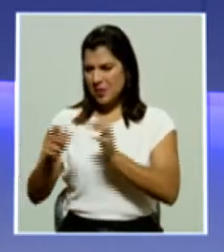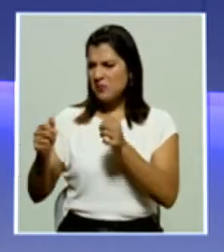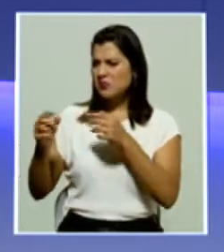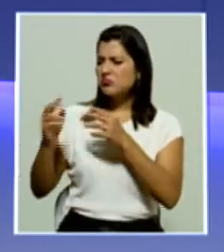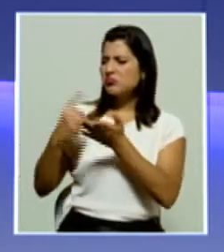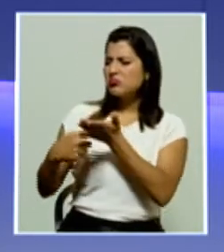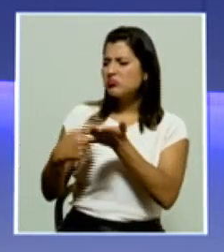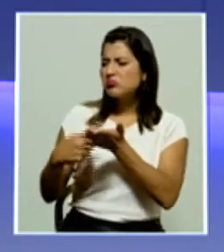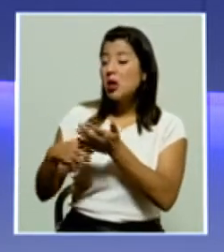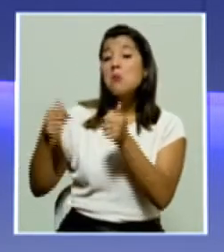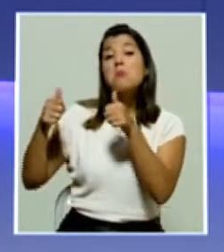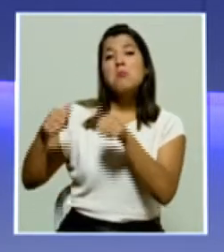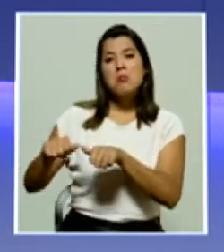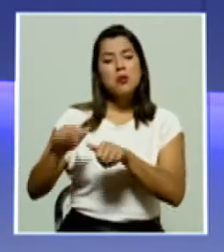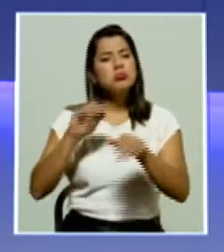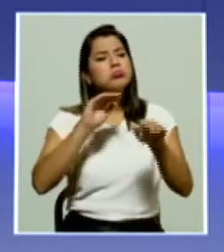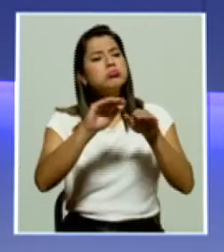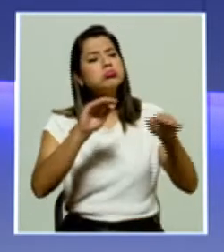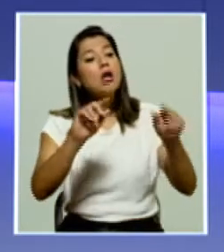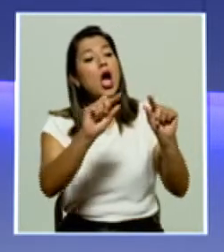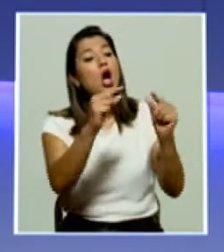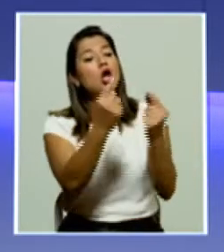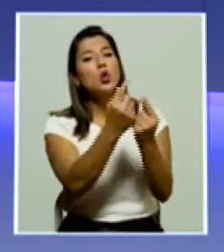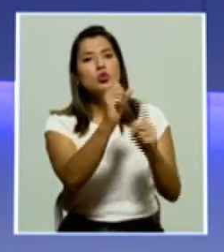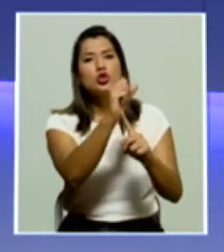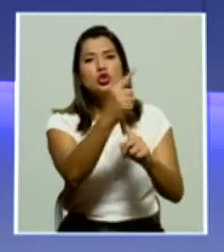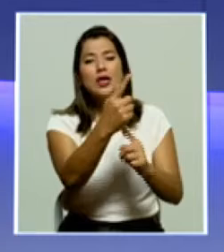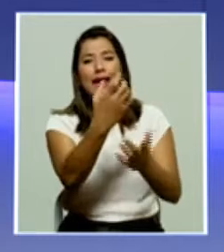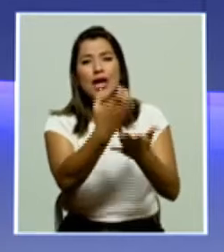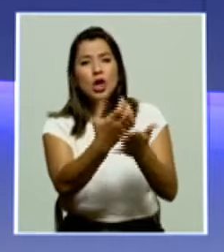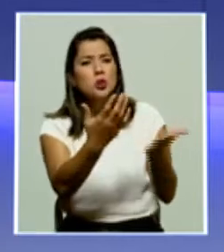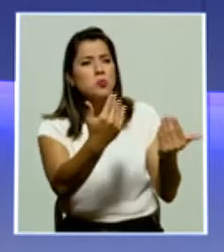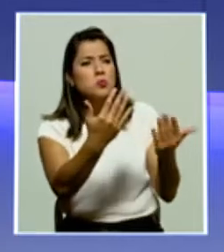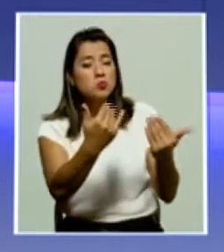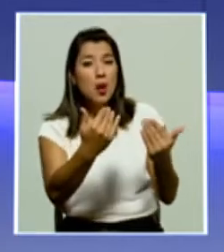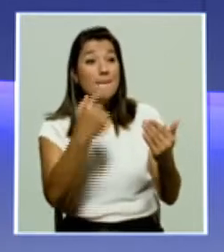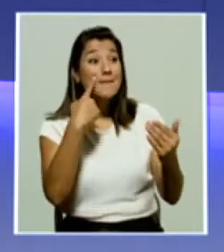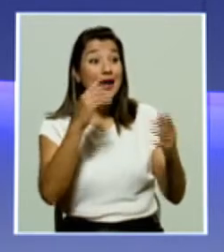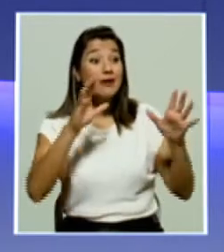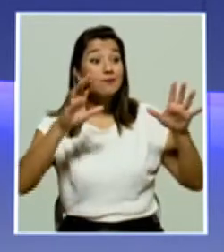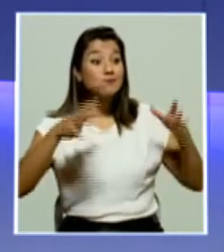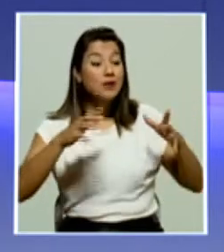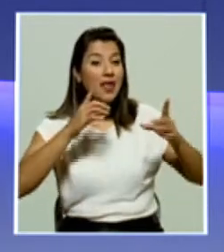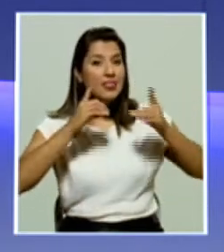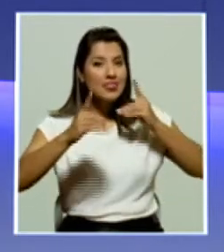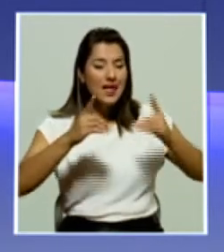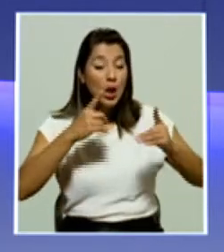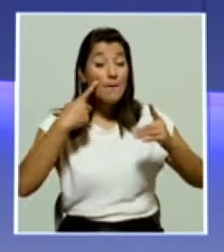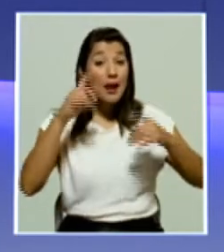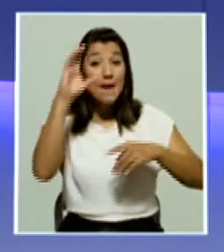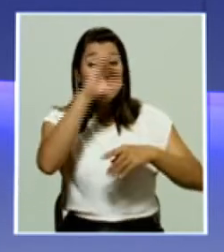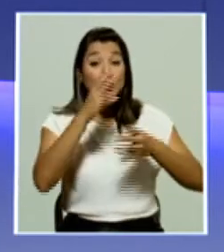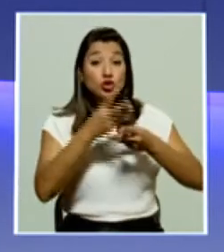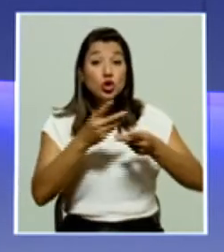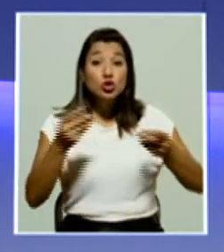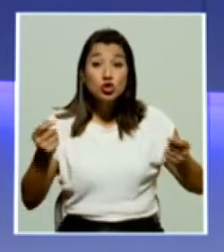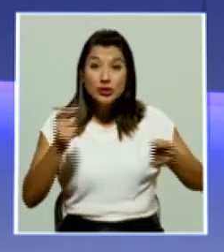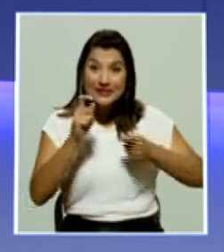de diálogo multisectorial para intentar buscar soluciones concretas a la crisis